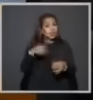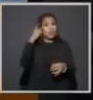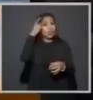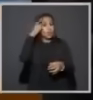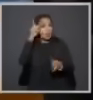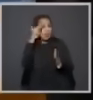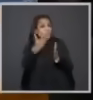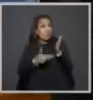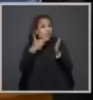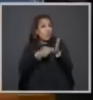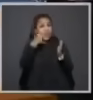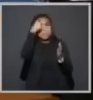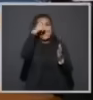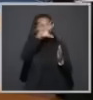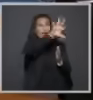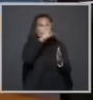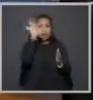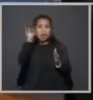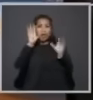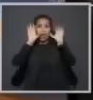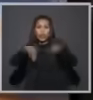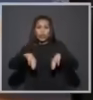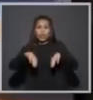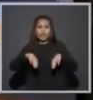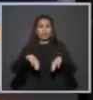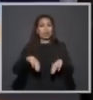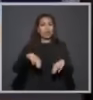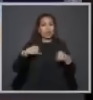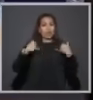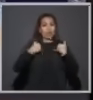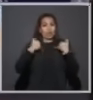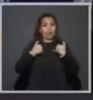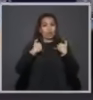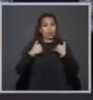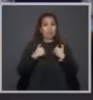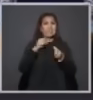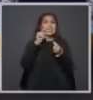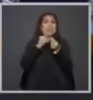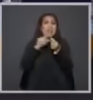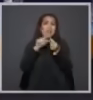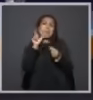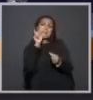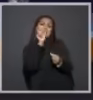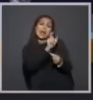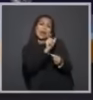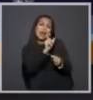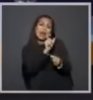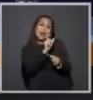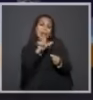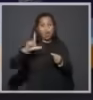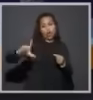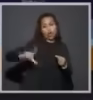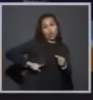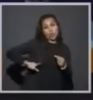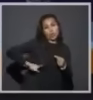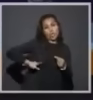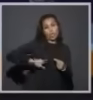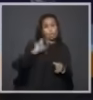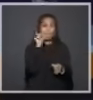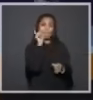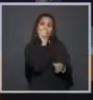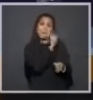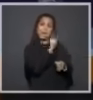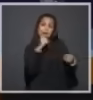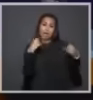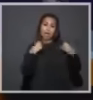que contraten a los jóvenes y la nómina la va a pagar el gobierno con el presupuesto público. Se les va a pagar a los jóvenes